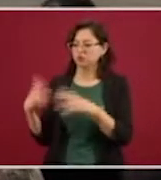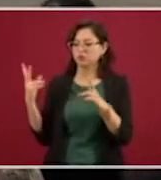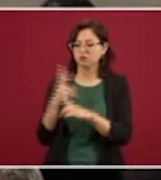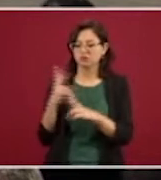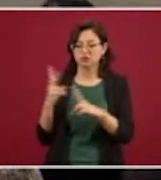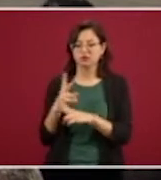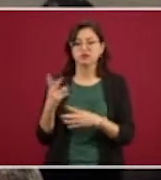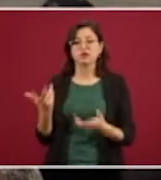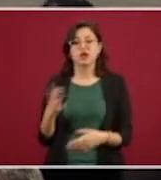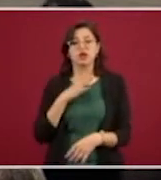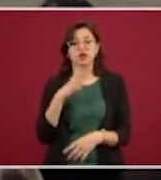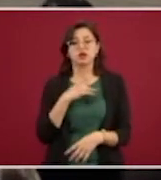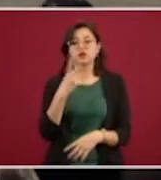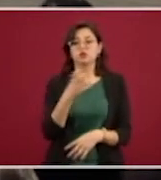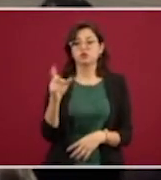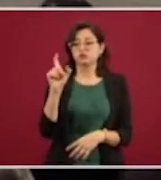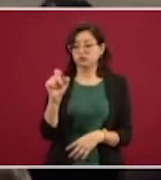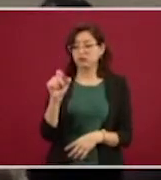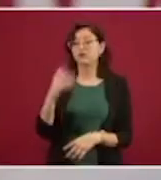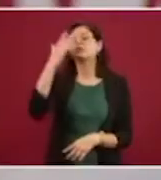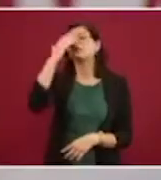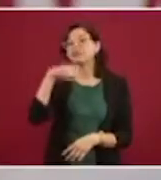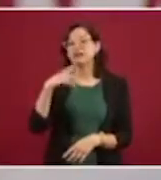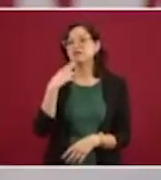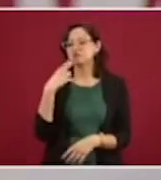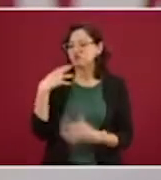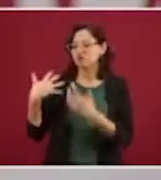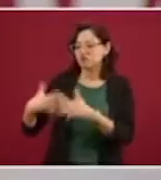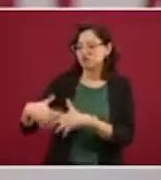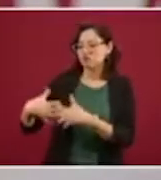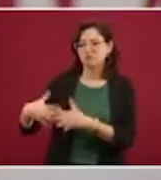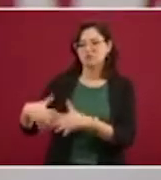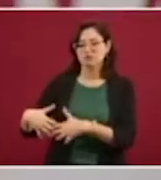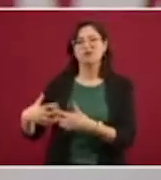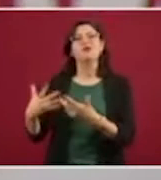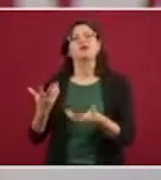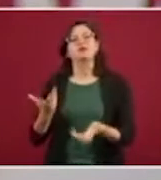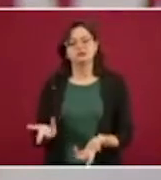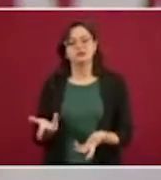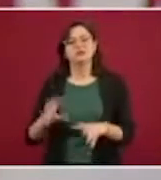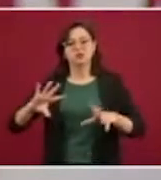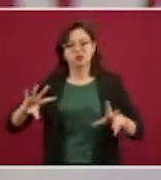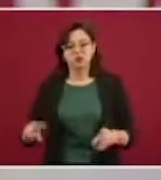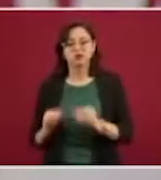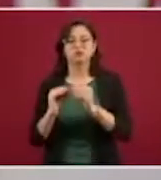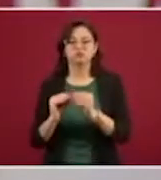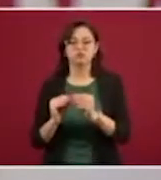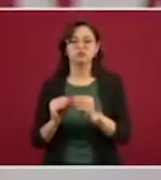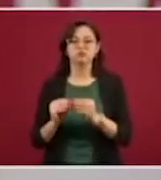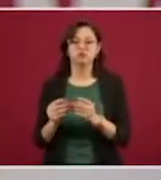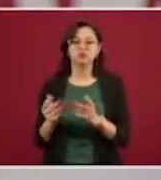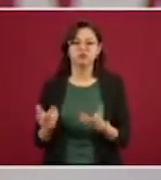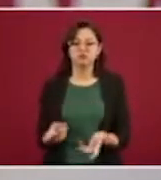especialistas, 220 se han inscrito, entonces tenemos una numeralia que responde a